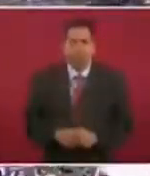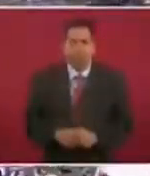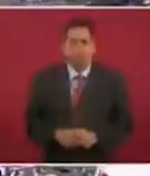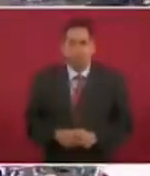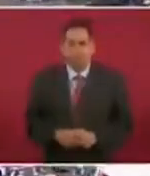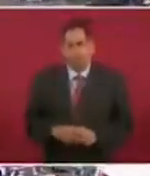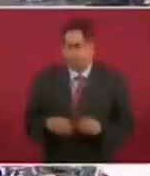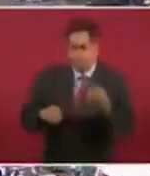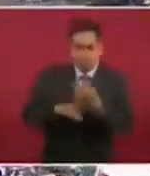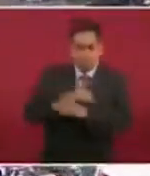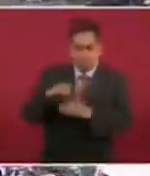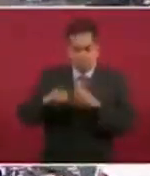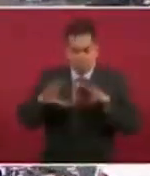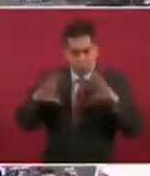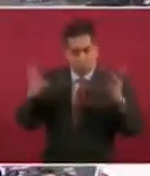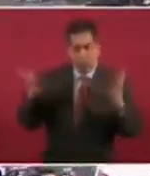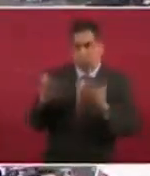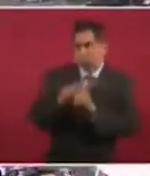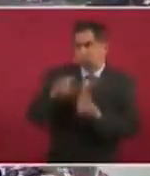Todos juntos,